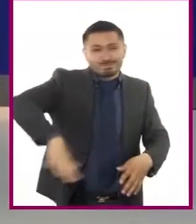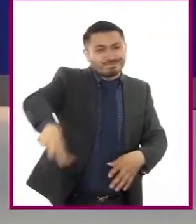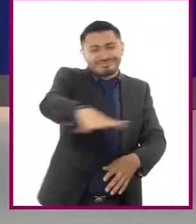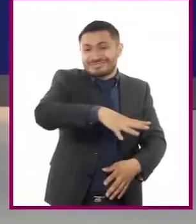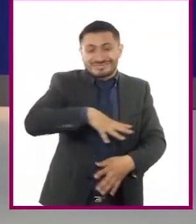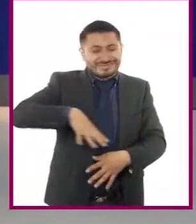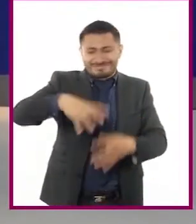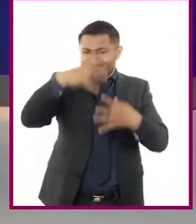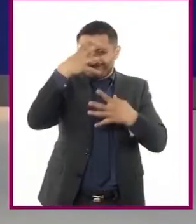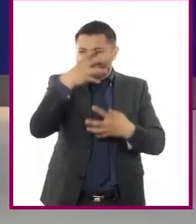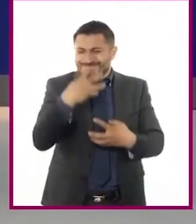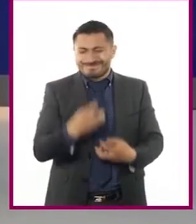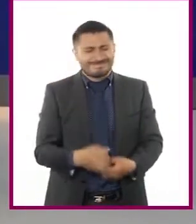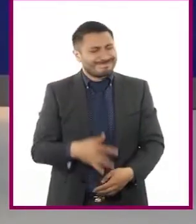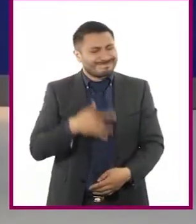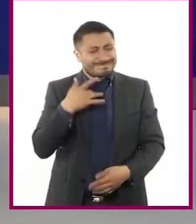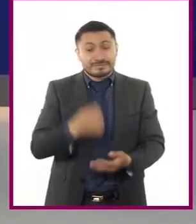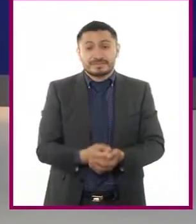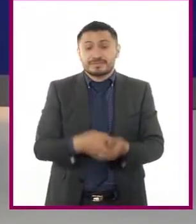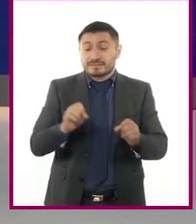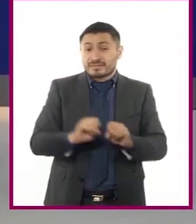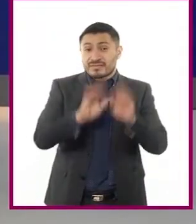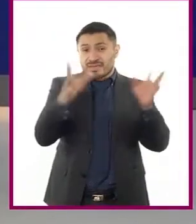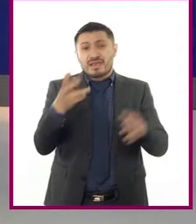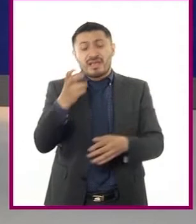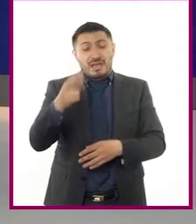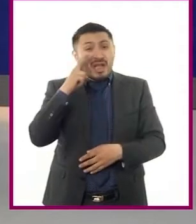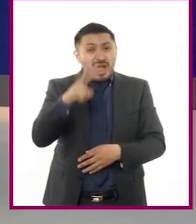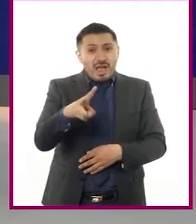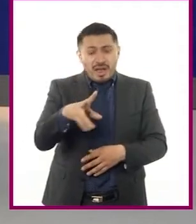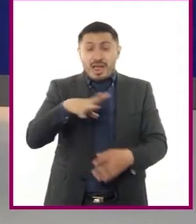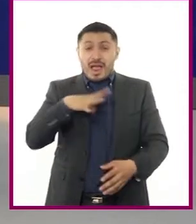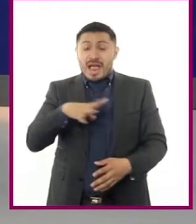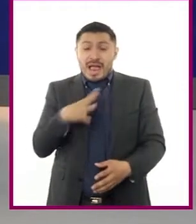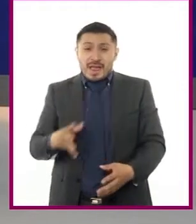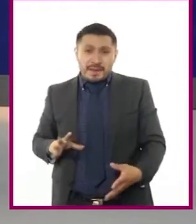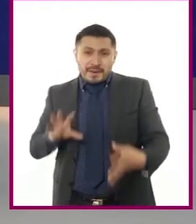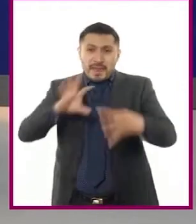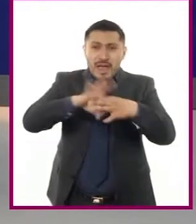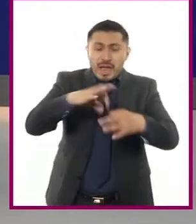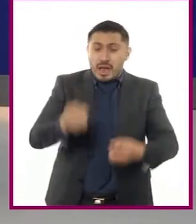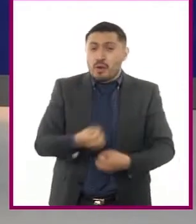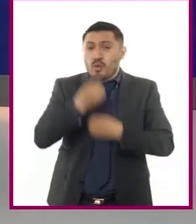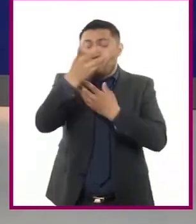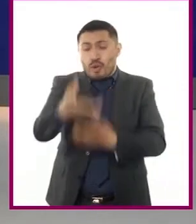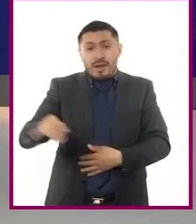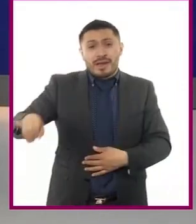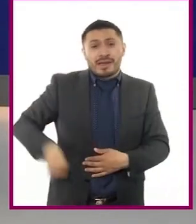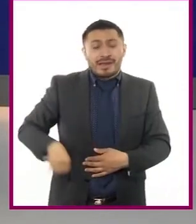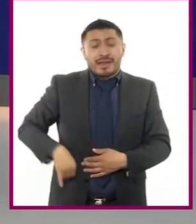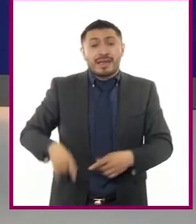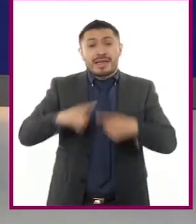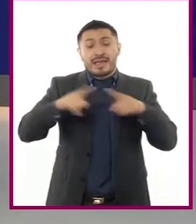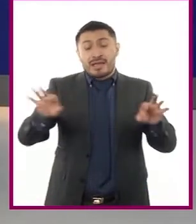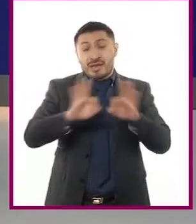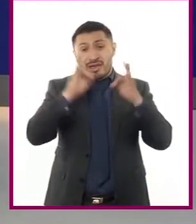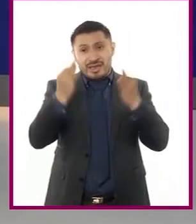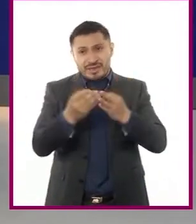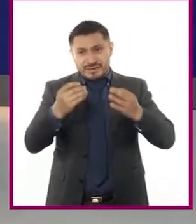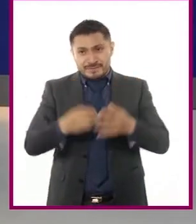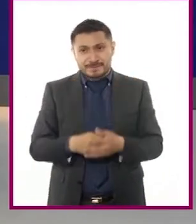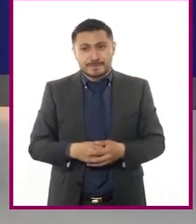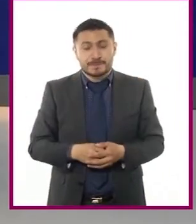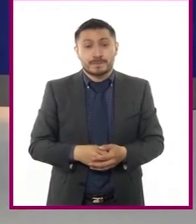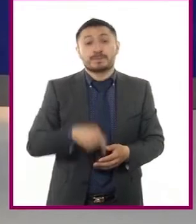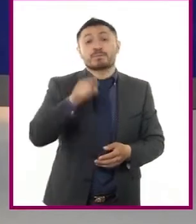es más claro que de esta manera podemos acercarnos más a la poesía e interesarnos de otra forma en ella.